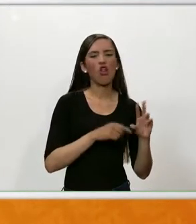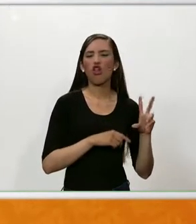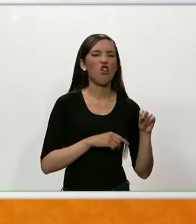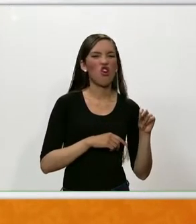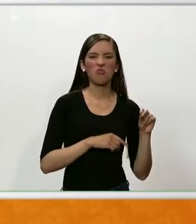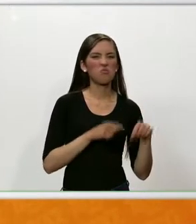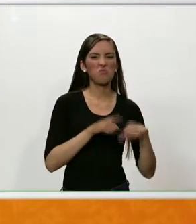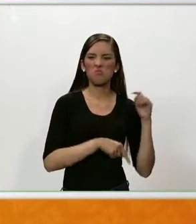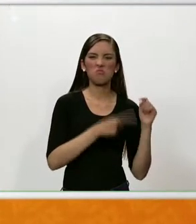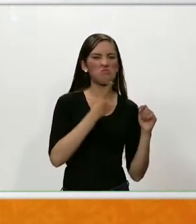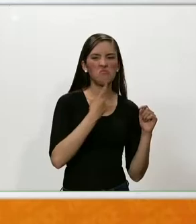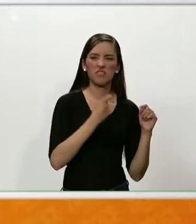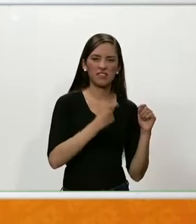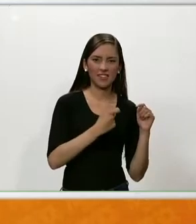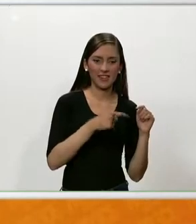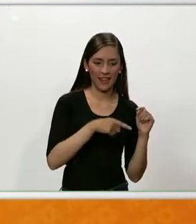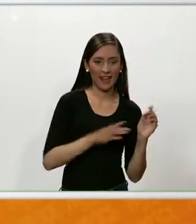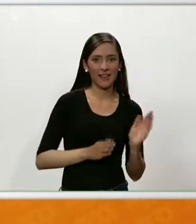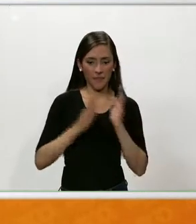volar. ¡Esto será lo máximo!